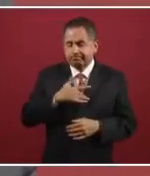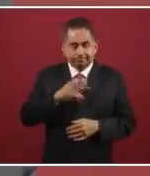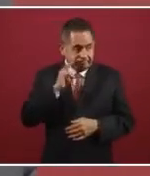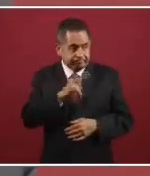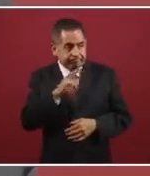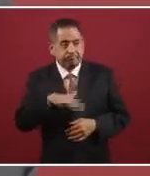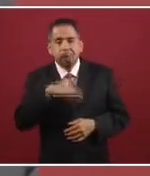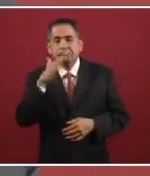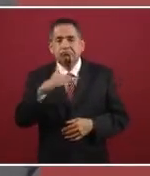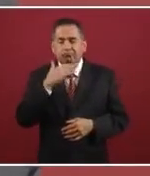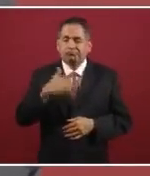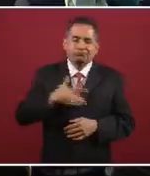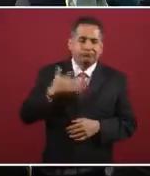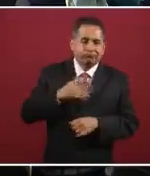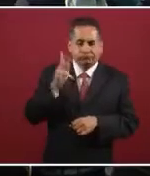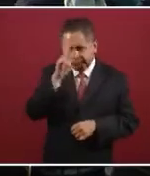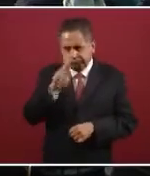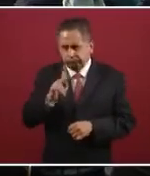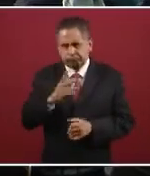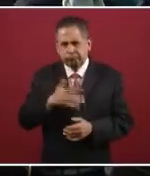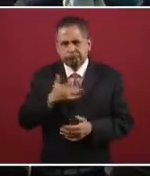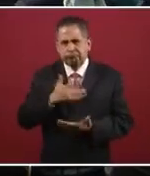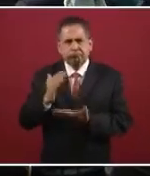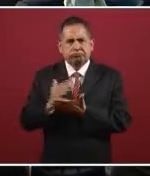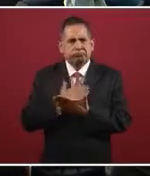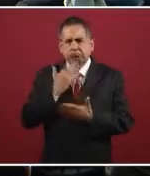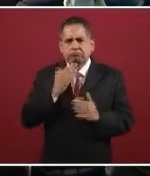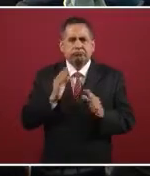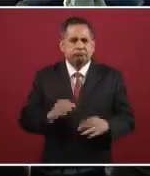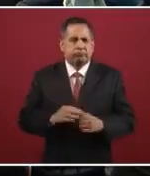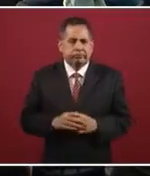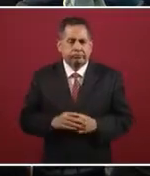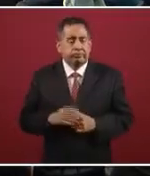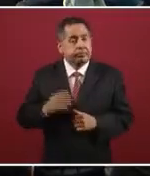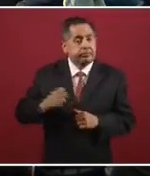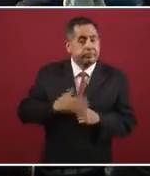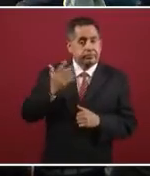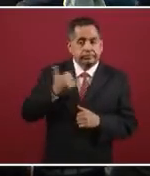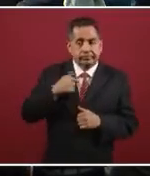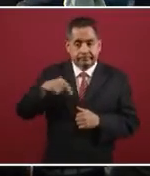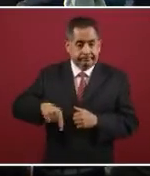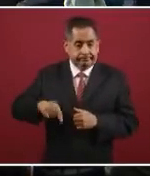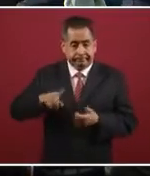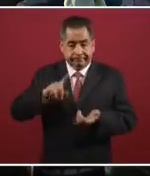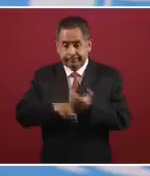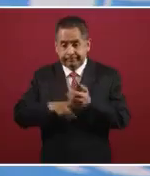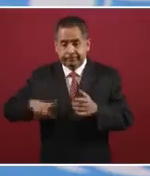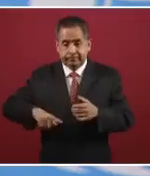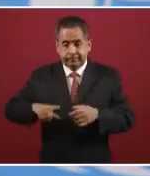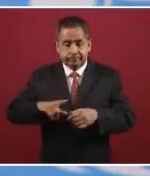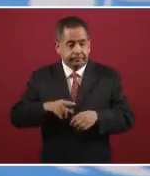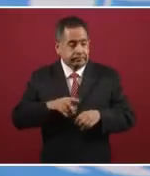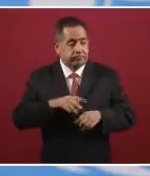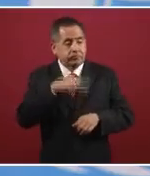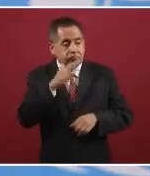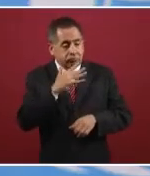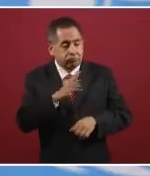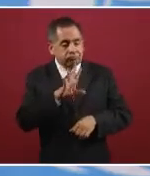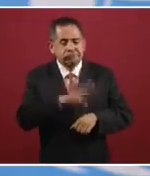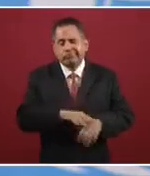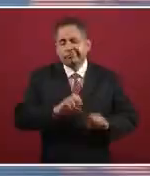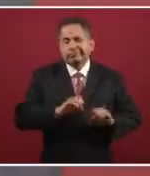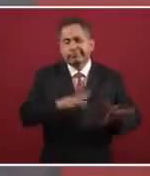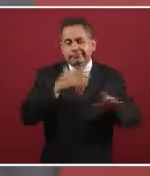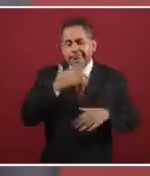corrupción en nuestro país, porque no se permite la corrupción en México, cero